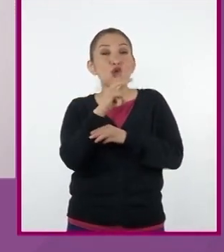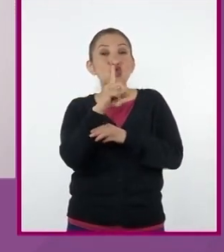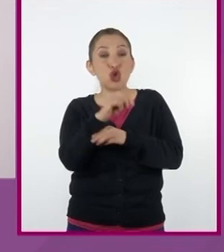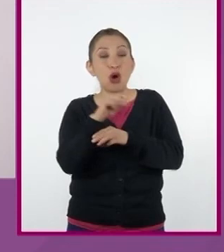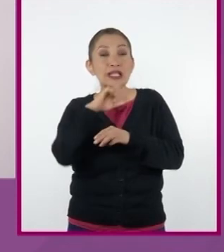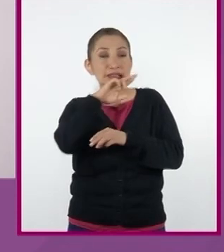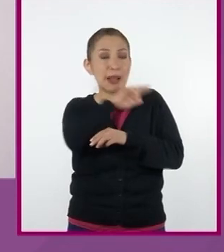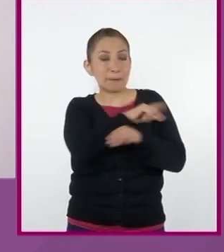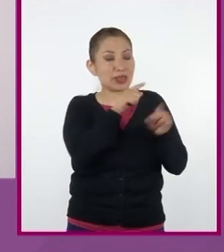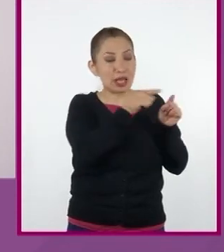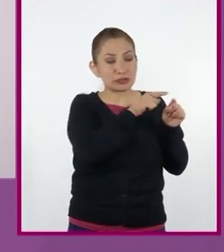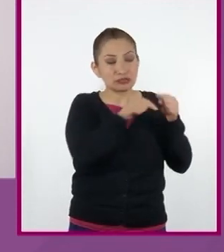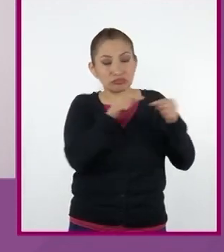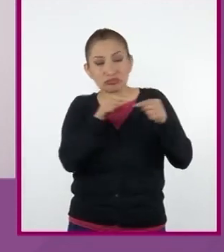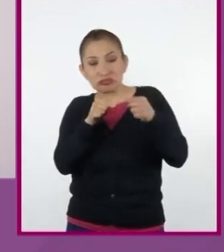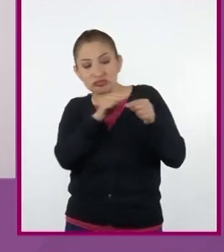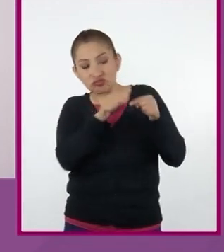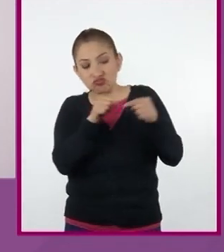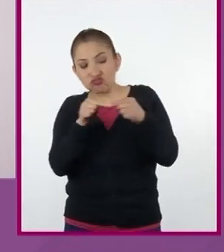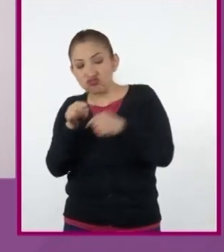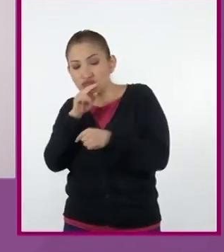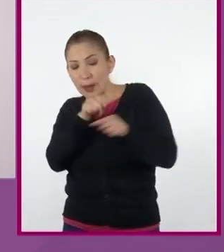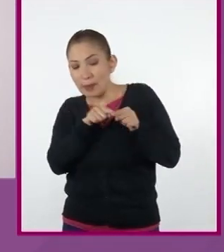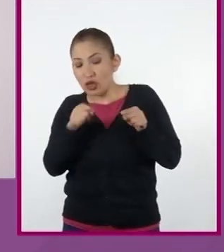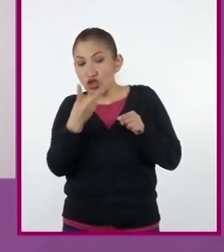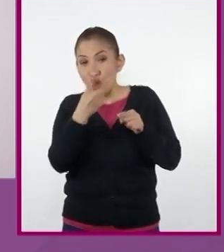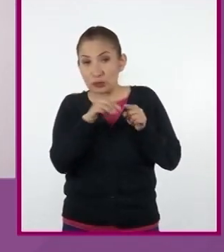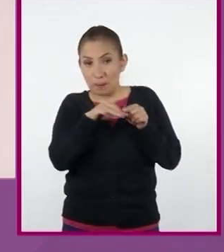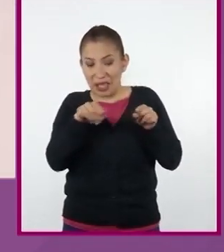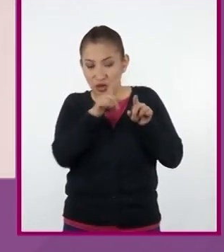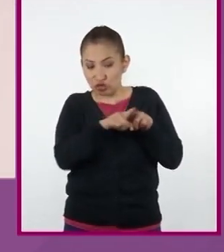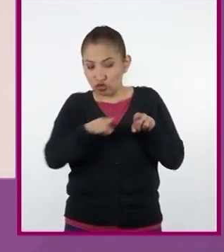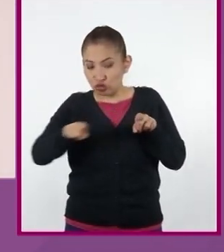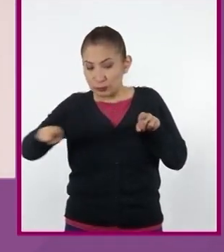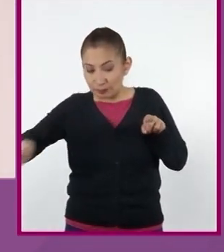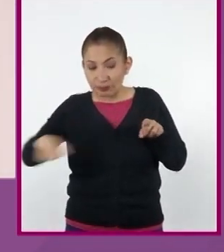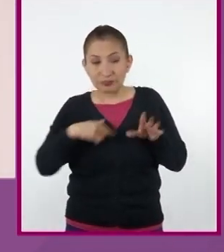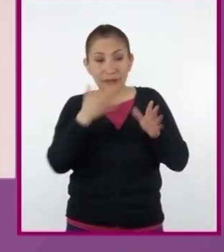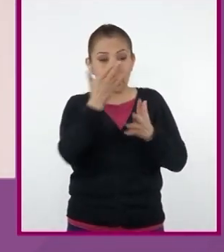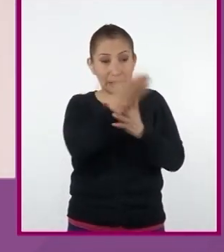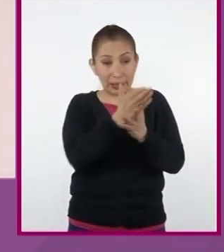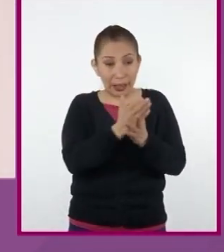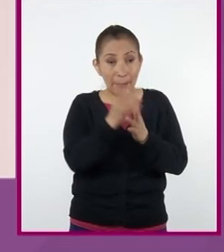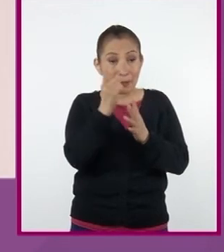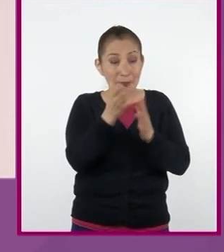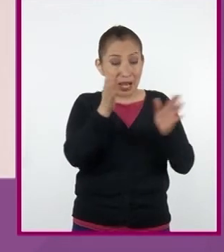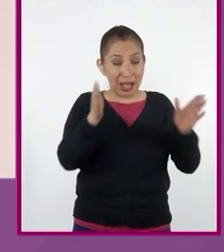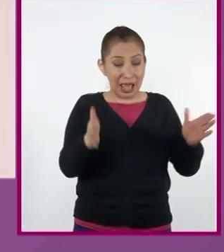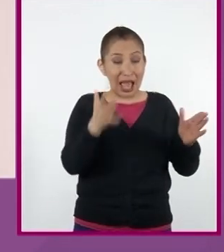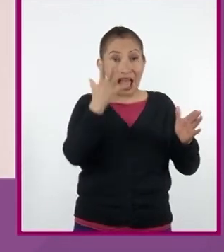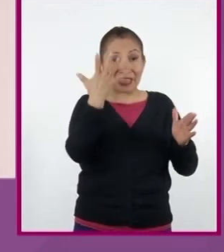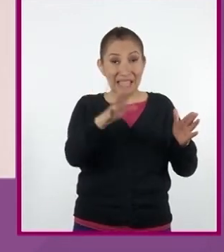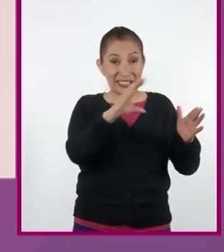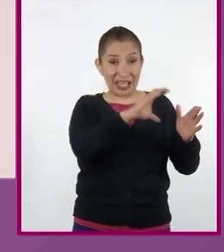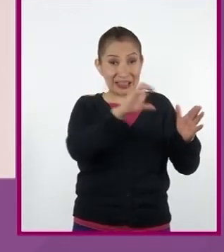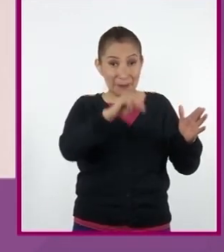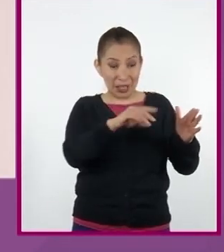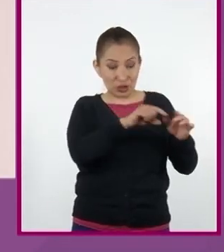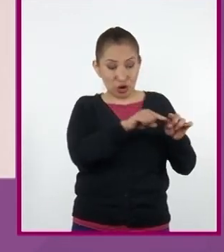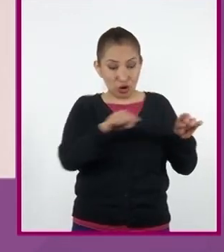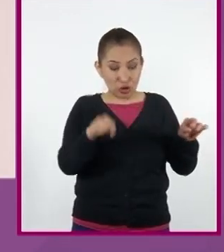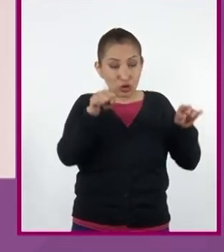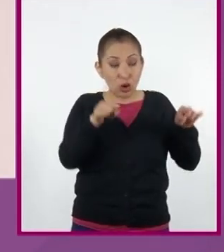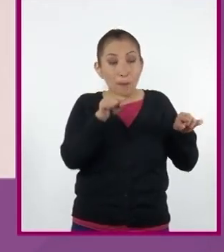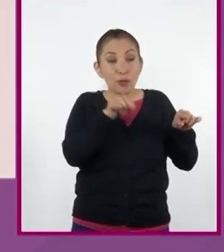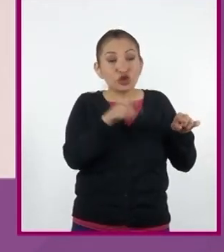es la rapidez con la que el balín se movió en los 2 metros. Si dividimos la primera marca de 10 centímetros, que equivale